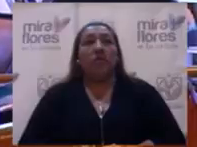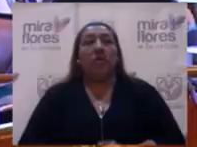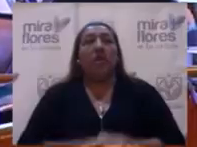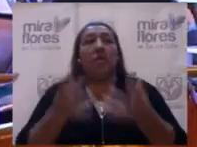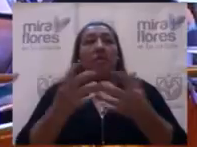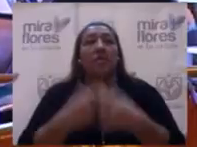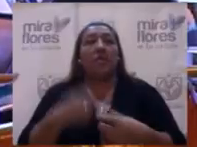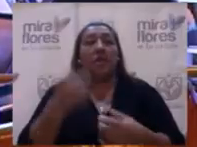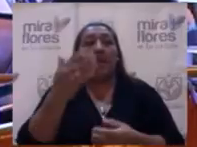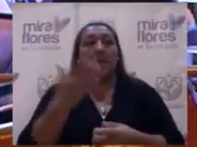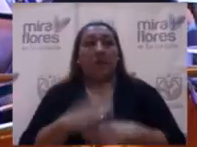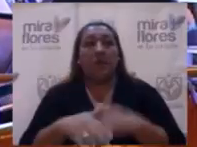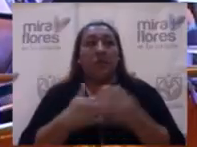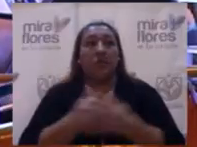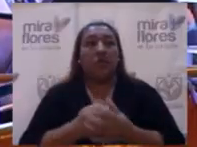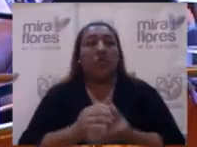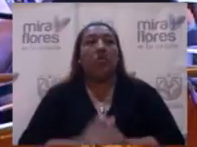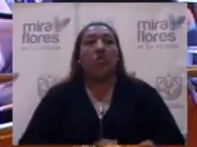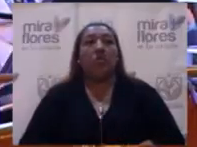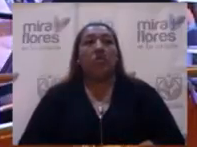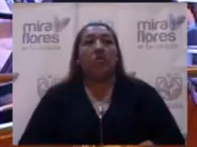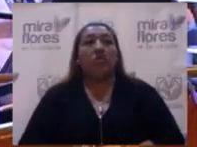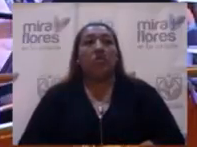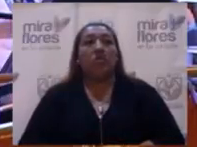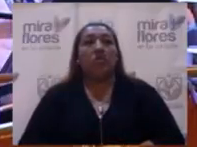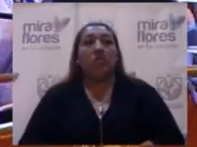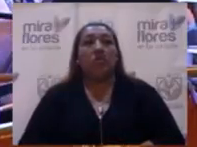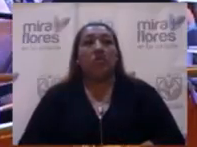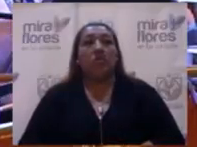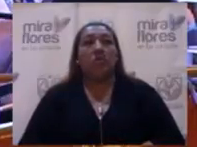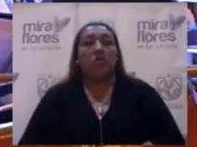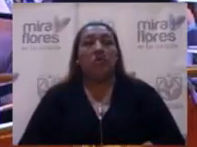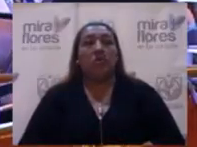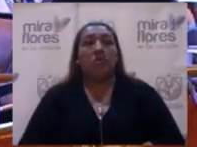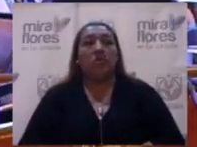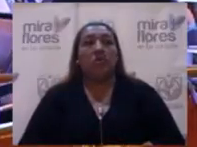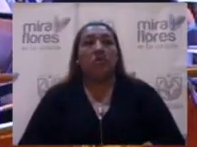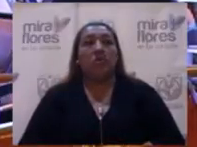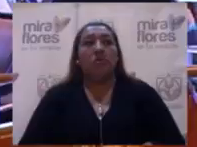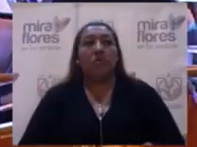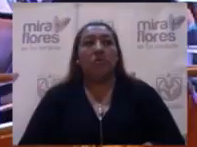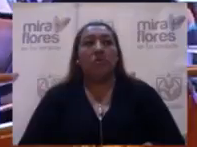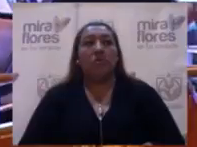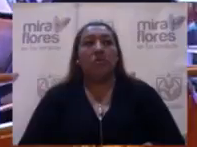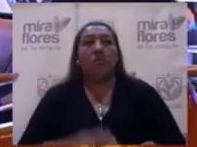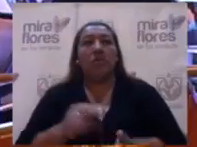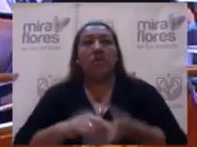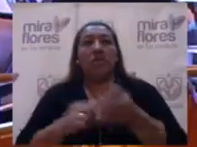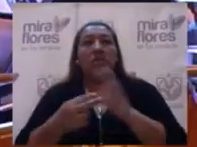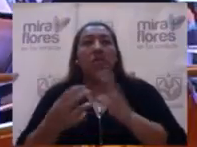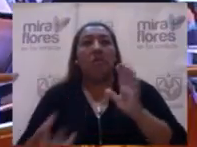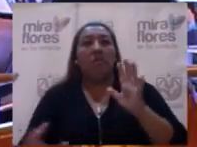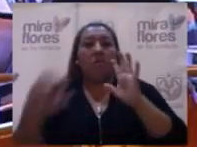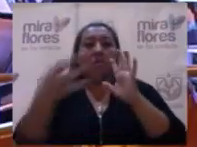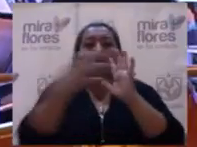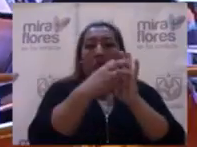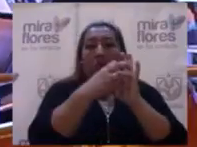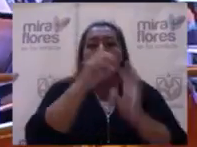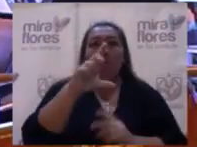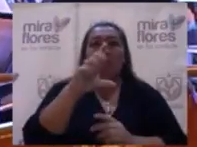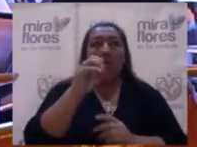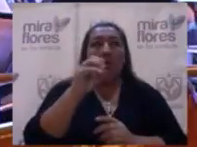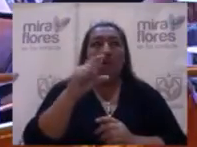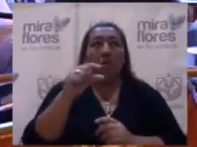exigía, dentro de, para poder donar esto, no es desinteresada, porque exigía que se le ponga su logo, su publicidad en la